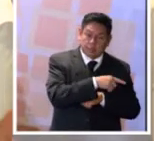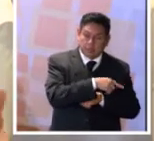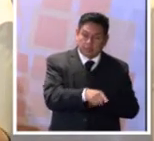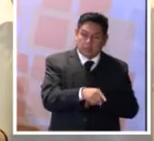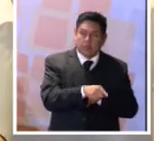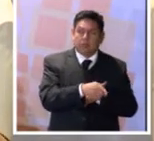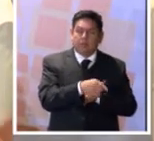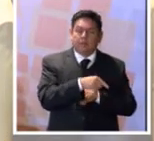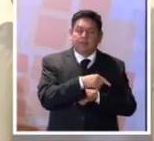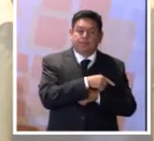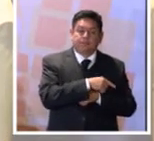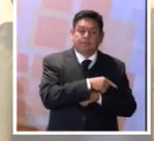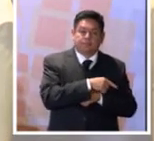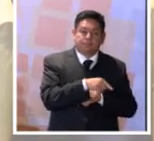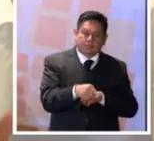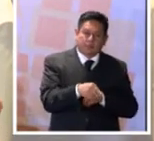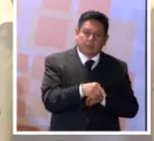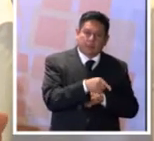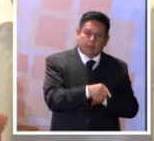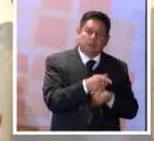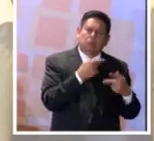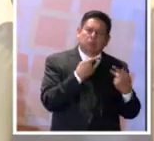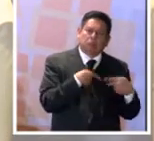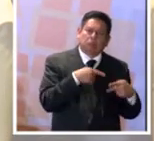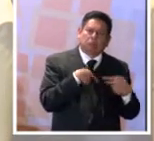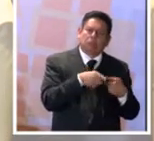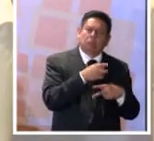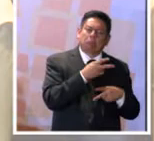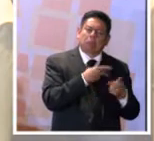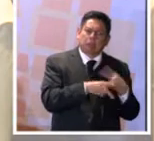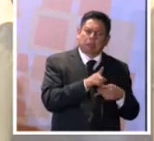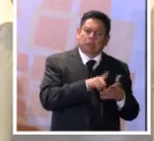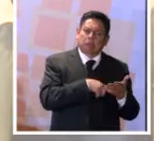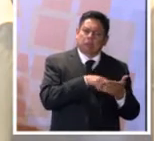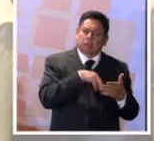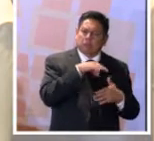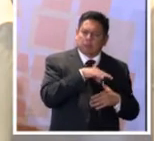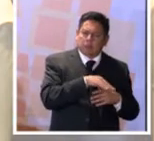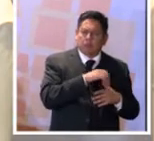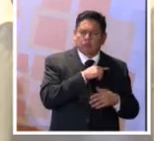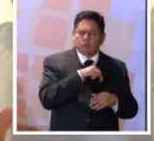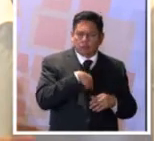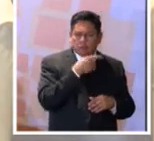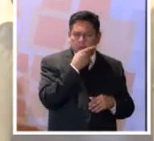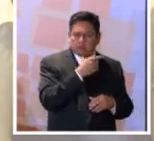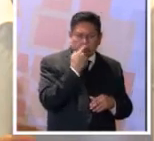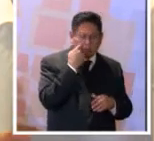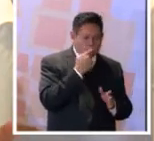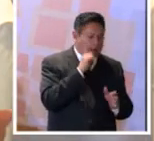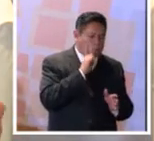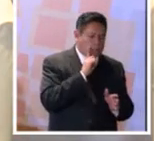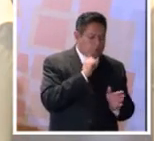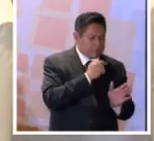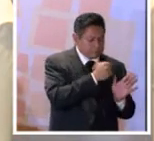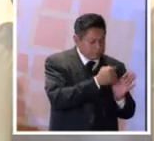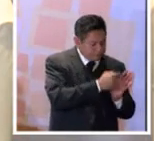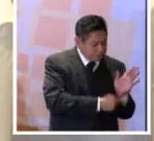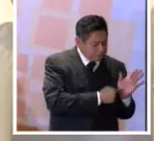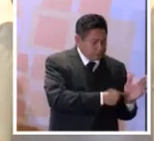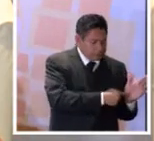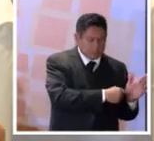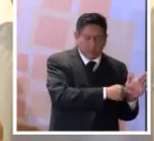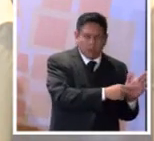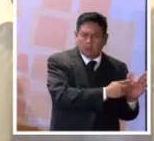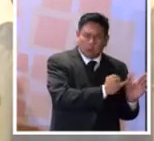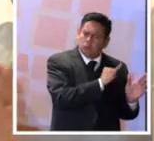pertenecían, digamos, a los que se presentaban a las elecciones que hicieran algún tipo de objeción a eso. Sin embargo, el juez,